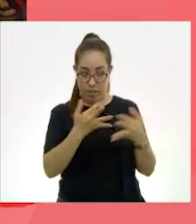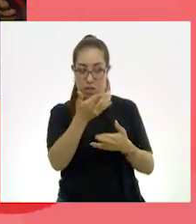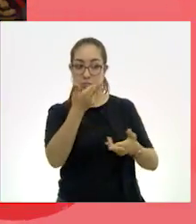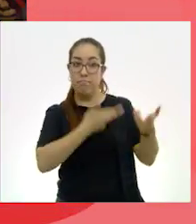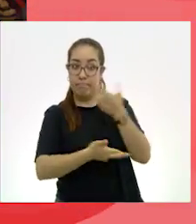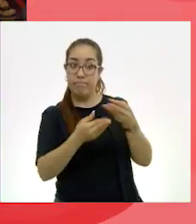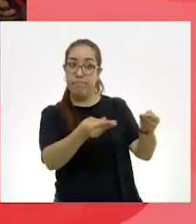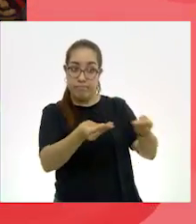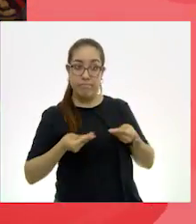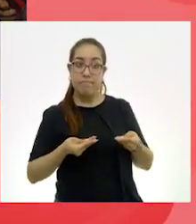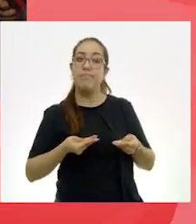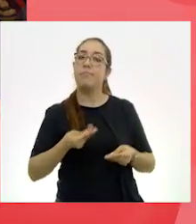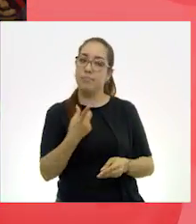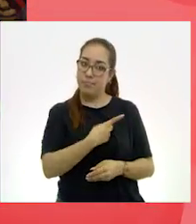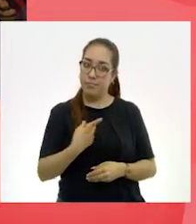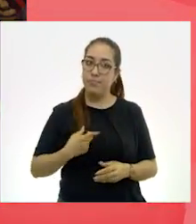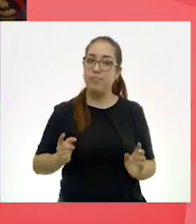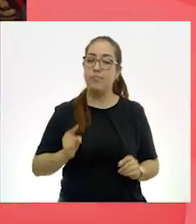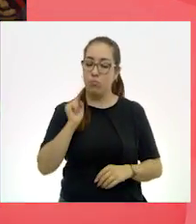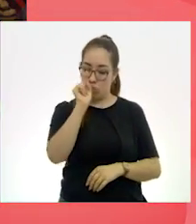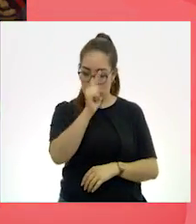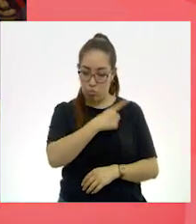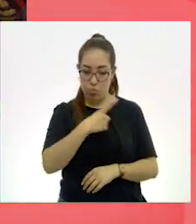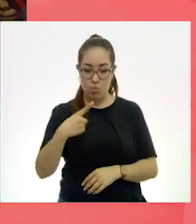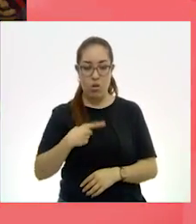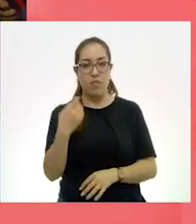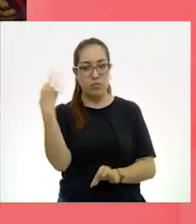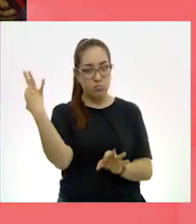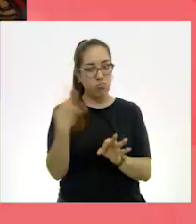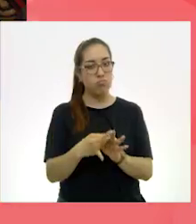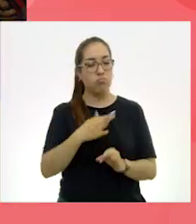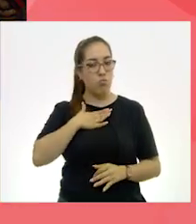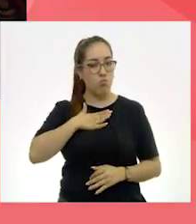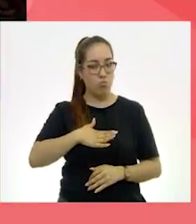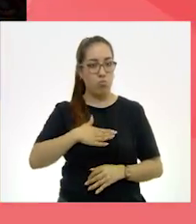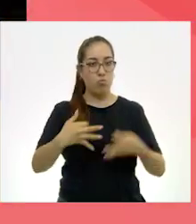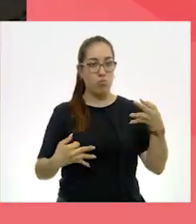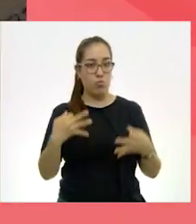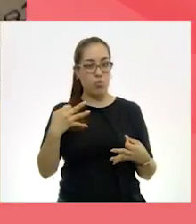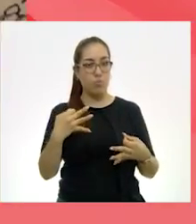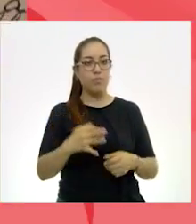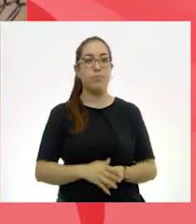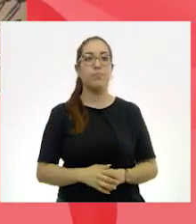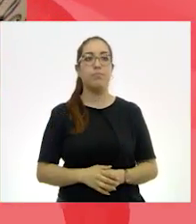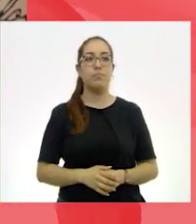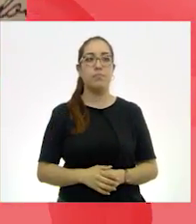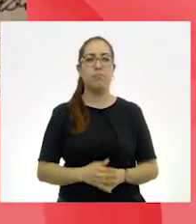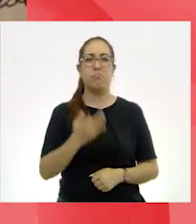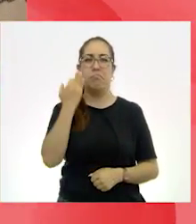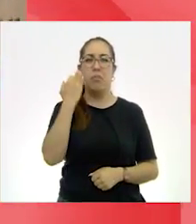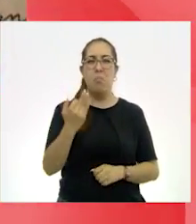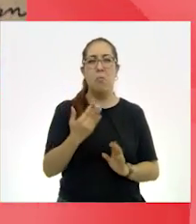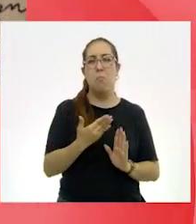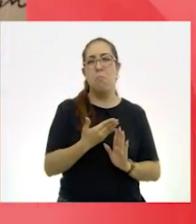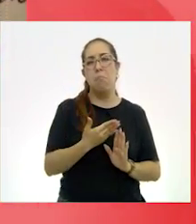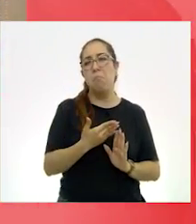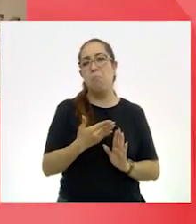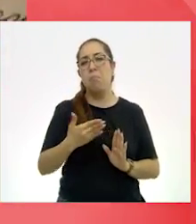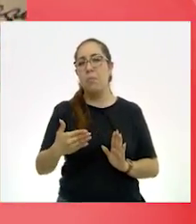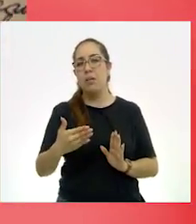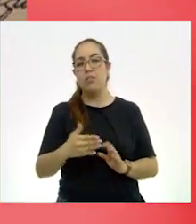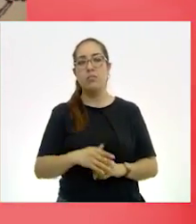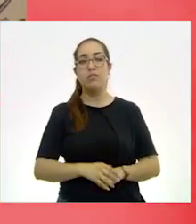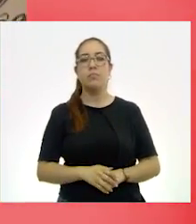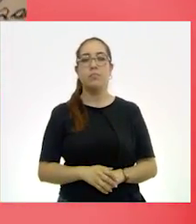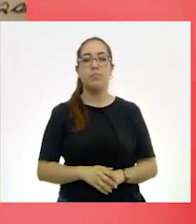que ahora si usted cumpla con la justicia en el campo. No mucho tiempo pasó entre que Madero